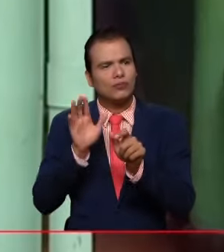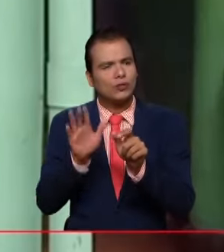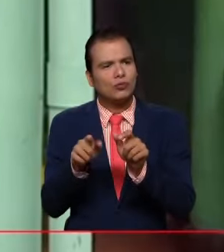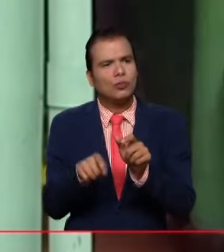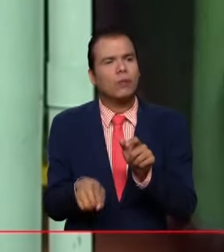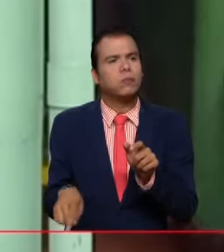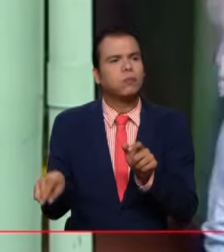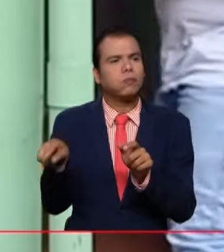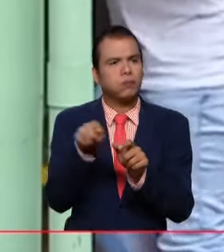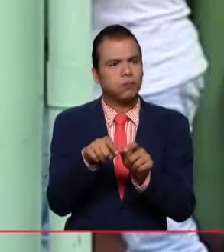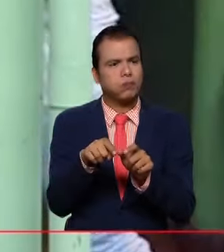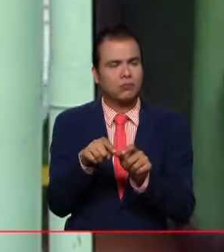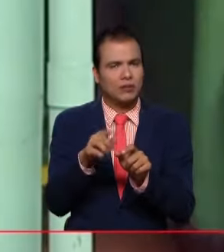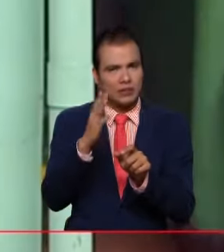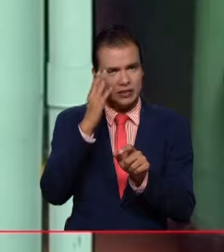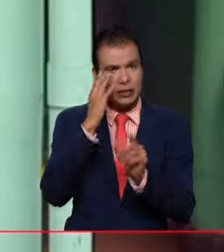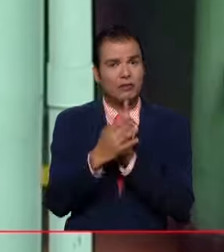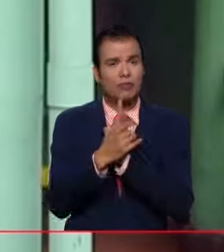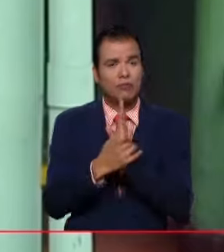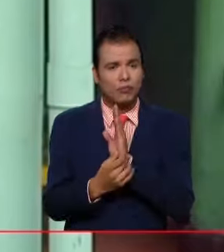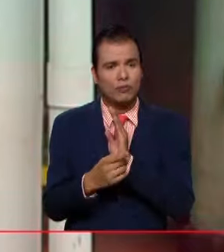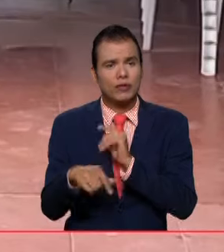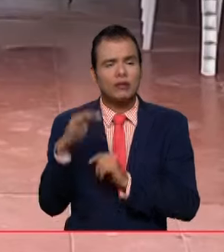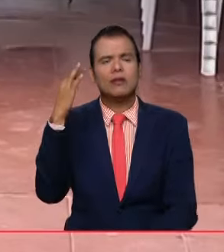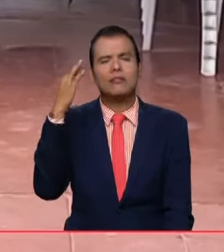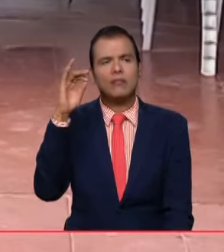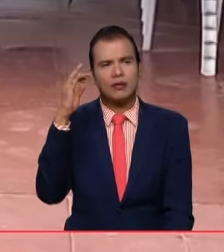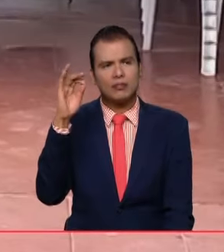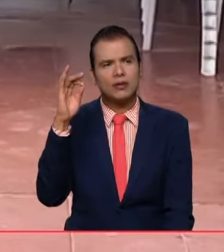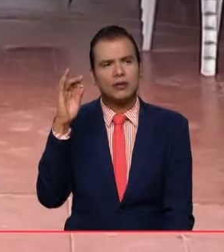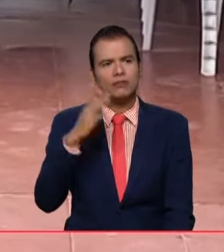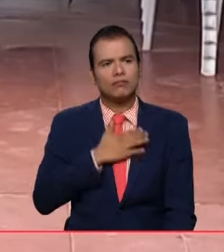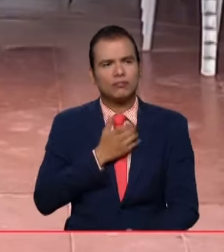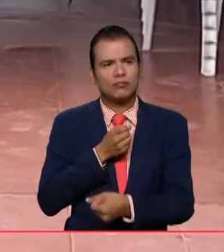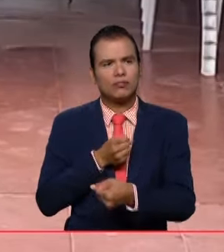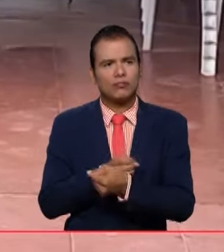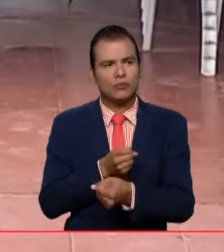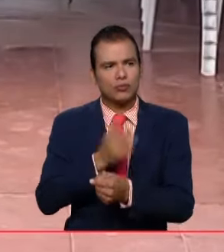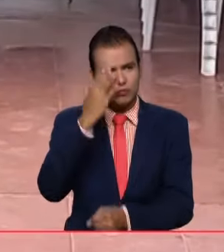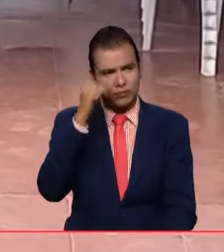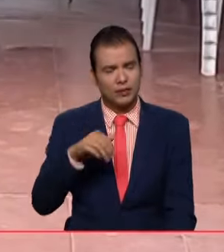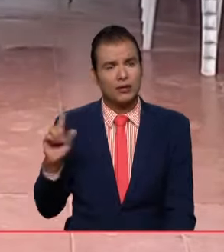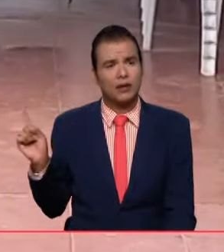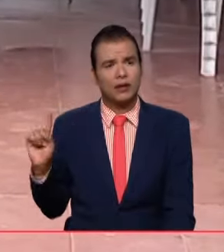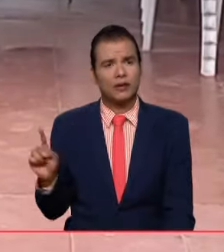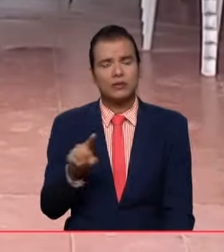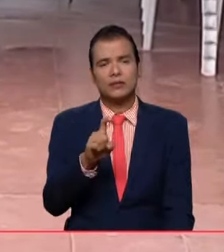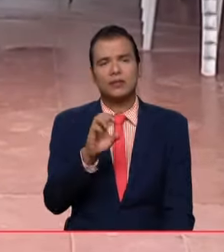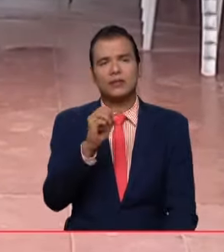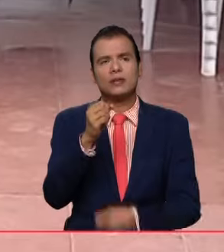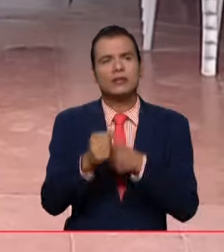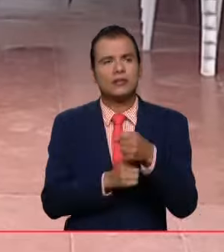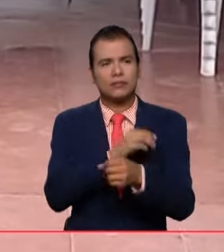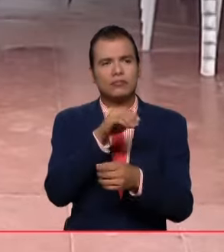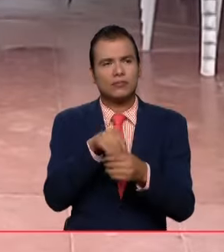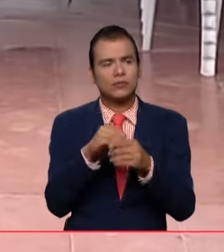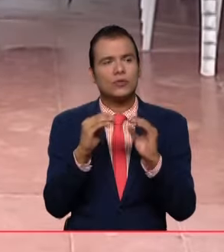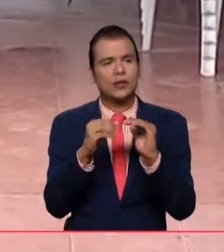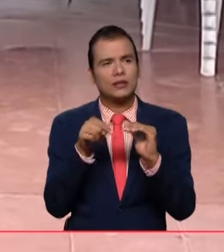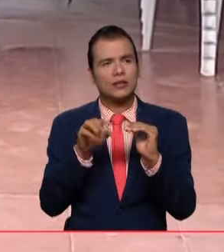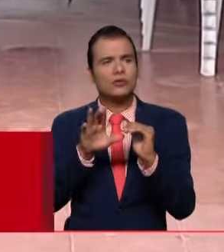personas de las comunas más afectadas en la ciudad de Palmira. Esos pasillos que por más de 60 años se ha convertido en el dulce hogar de los